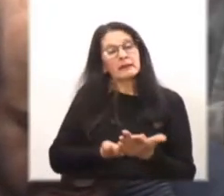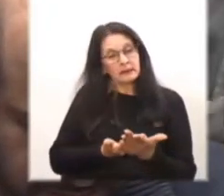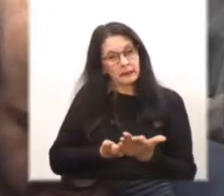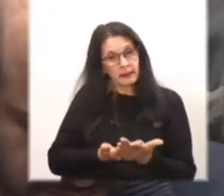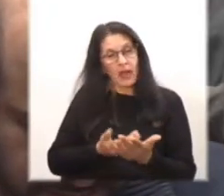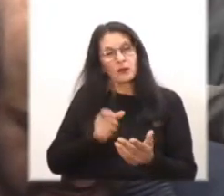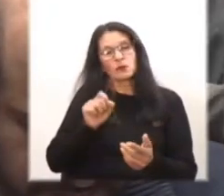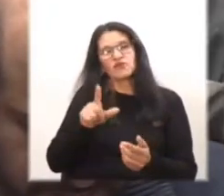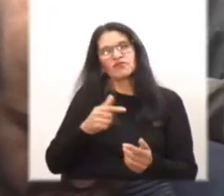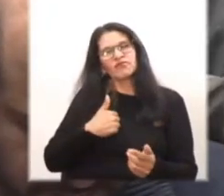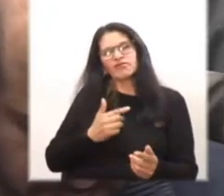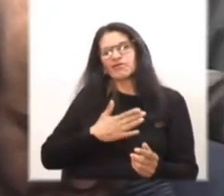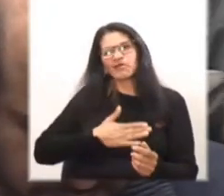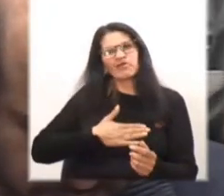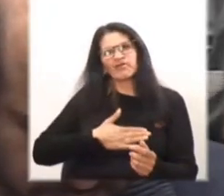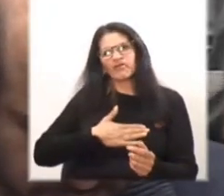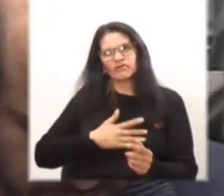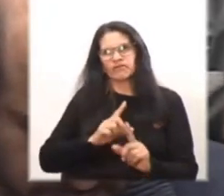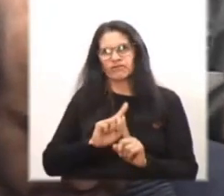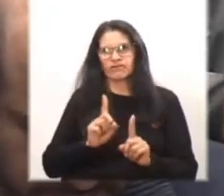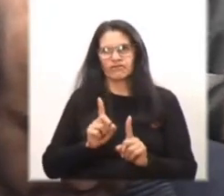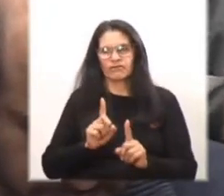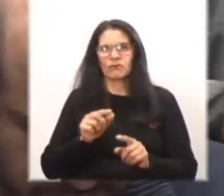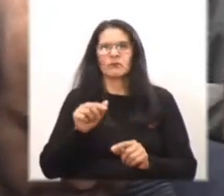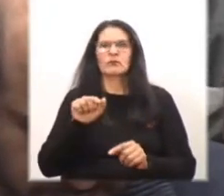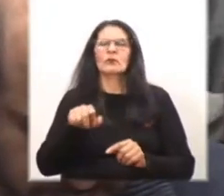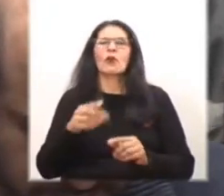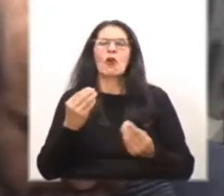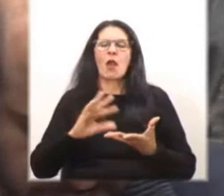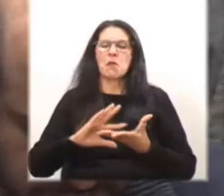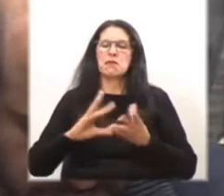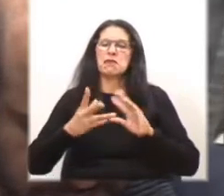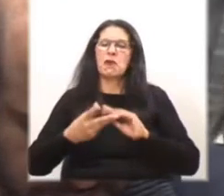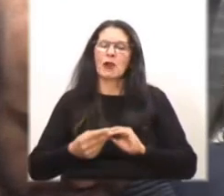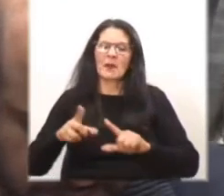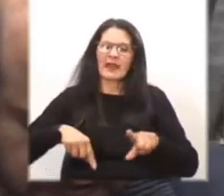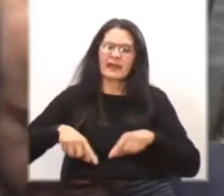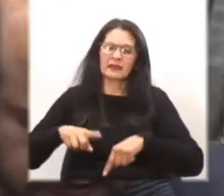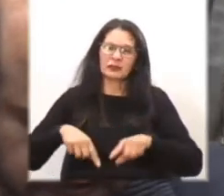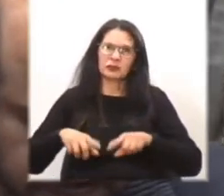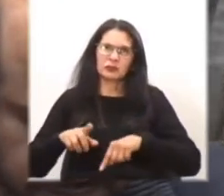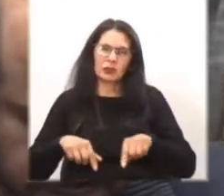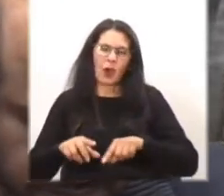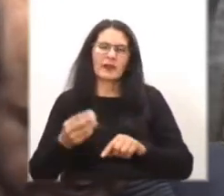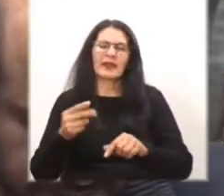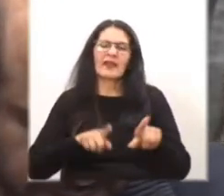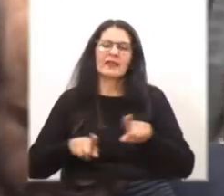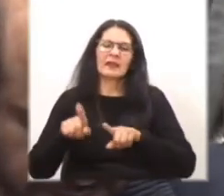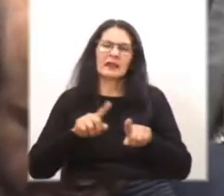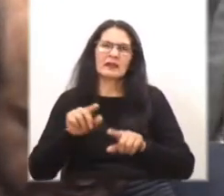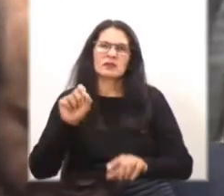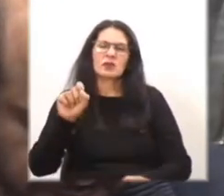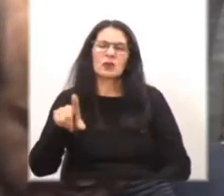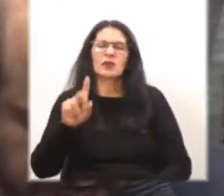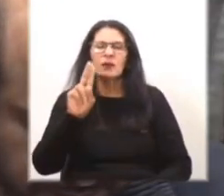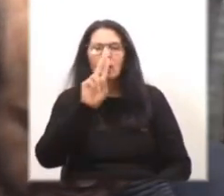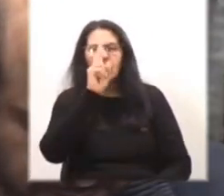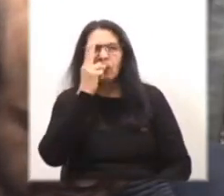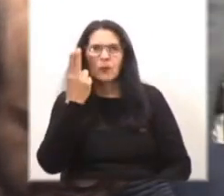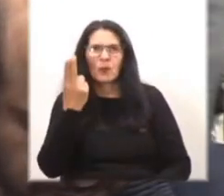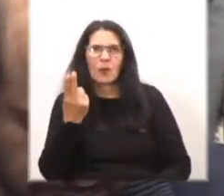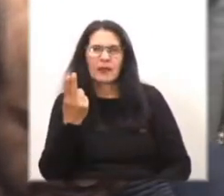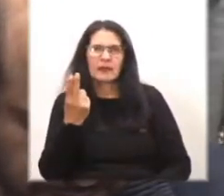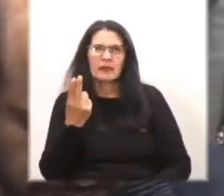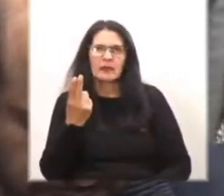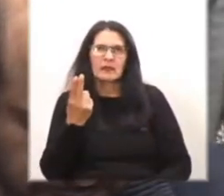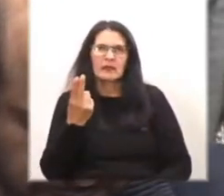su discordancia con los mecanismos de gestión en la delegación de Uruguay en